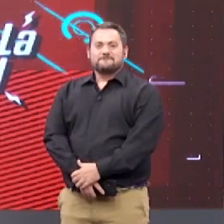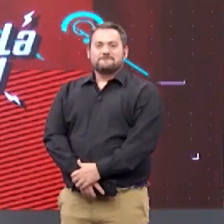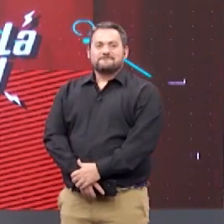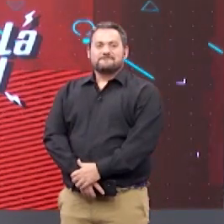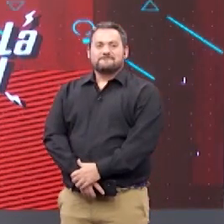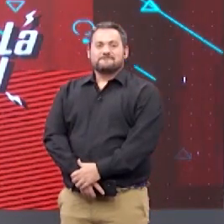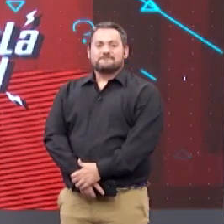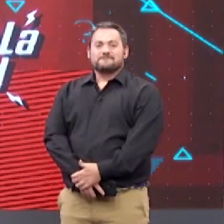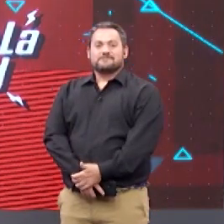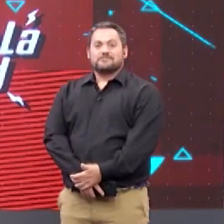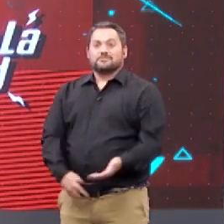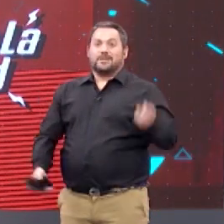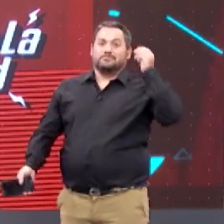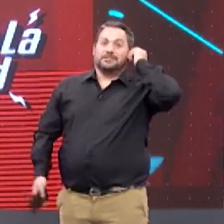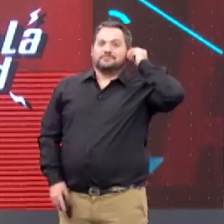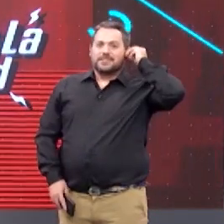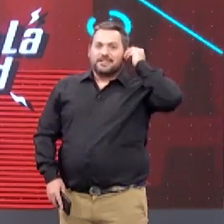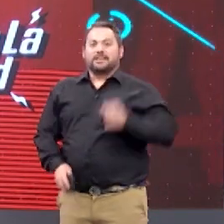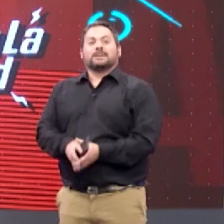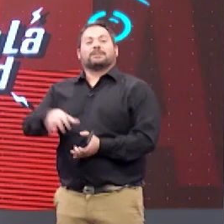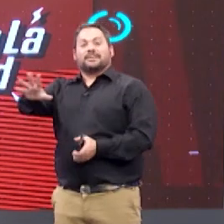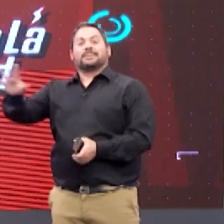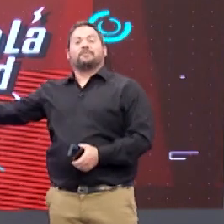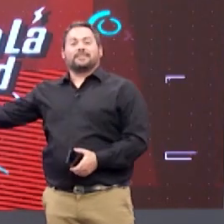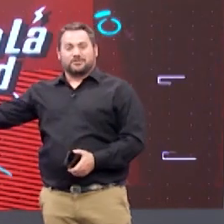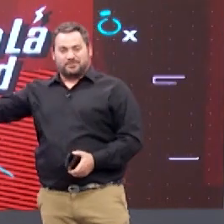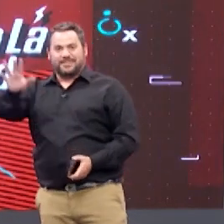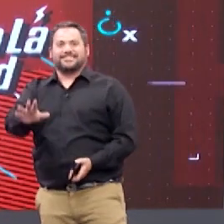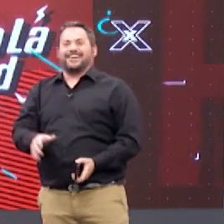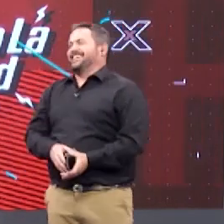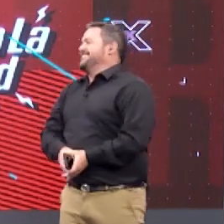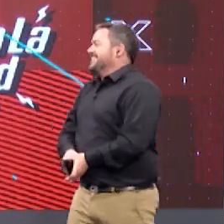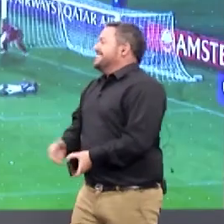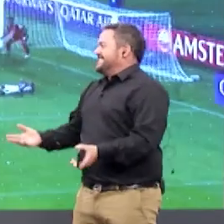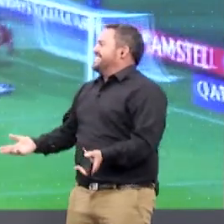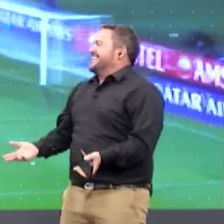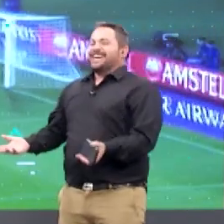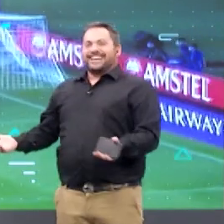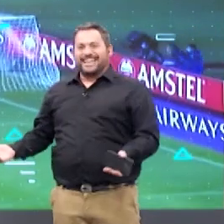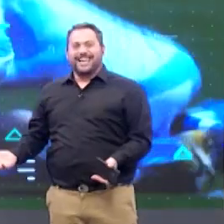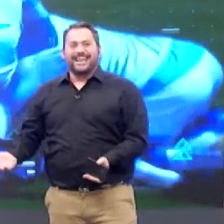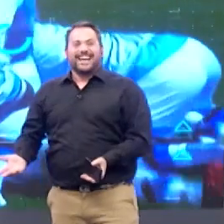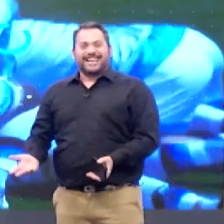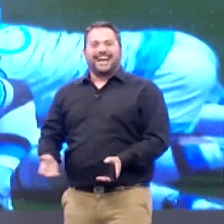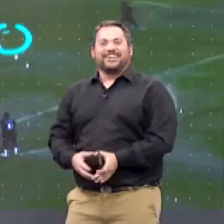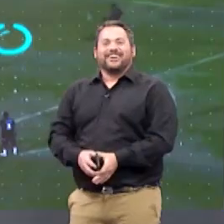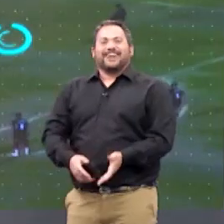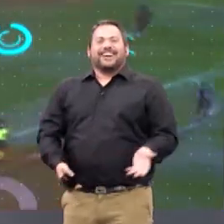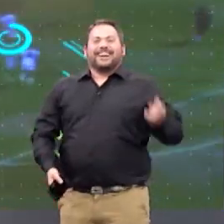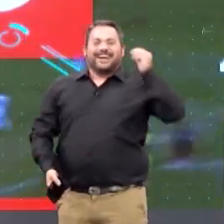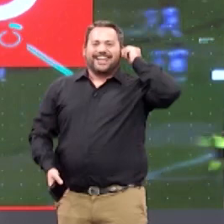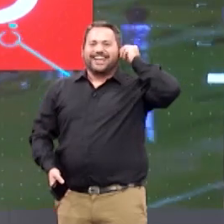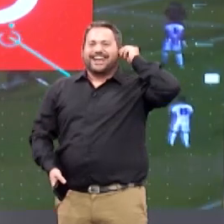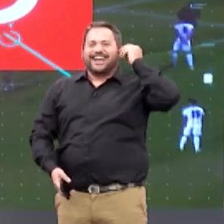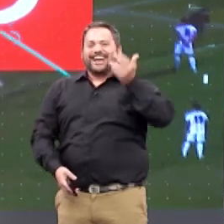colegio? No. ¿Pero son de la misma edad? ¿Van al mismo curso? No. ¿Qué particularidad? Va a salir Telefe esta noche, pero quédense tranquila. No. Sí. Ah, él me produce la noticia de la noche, chicos.